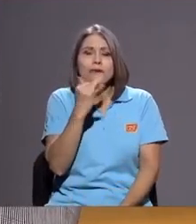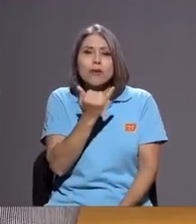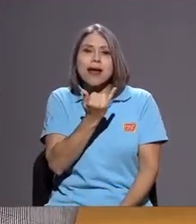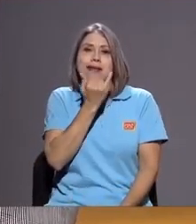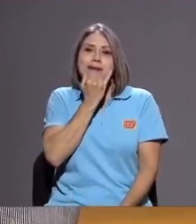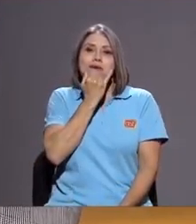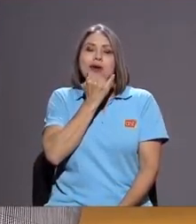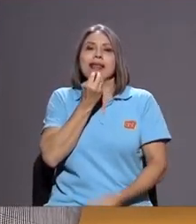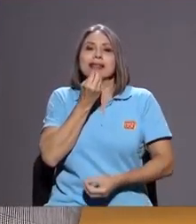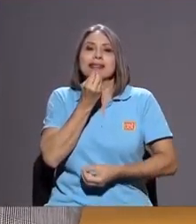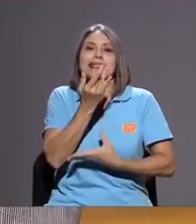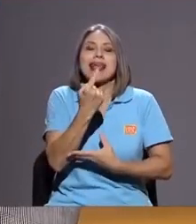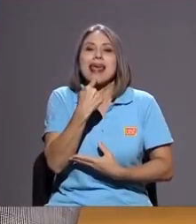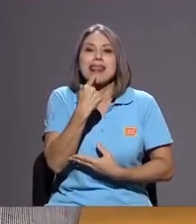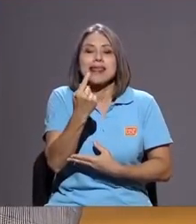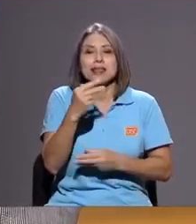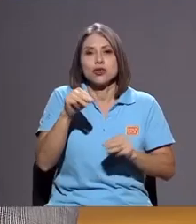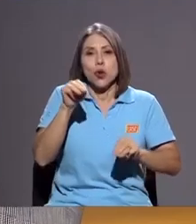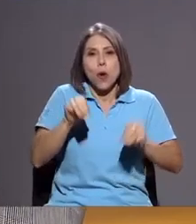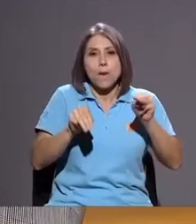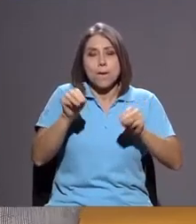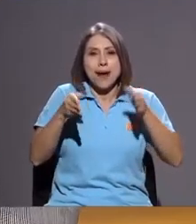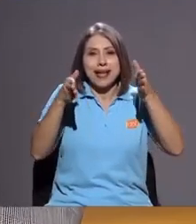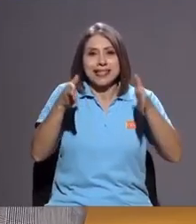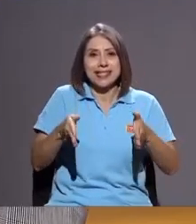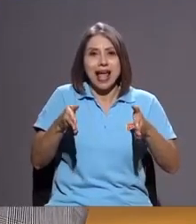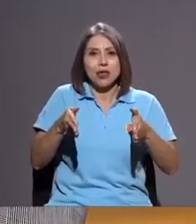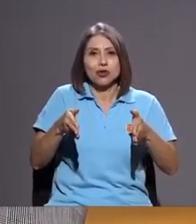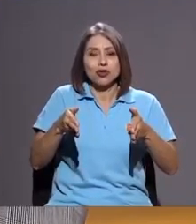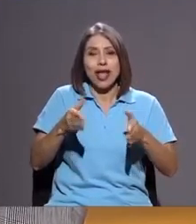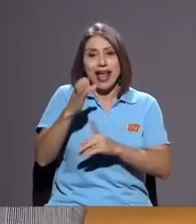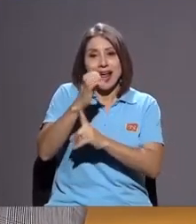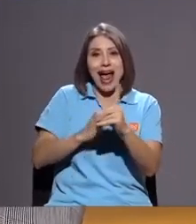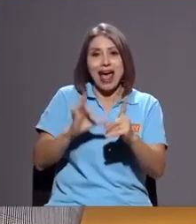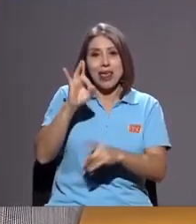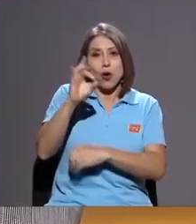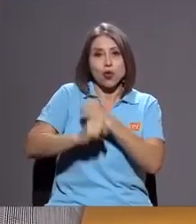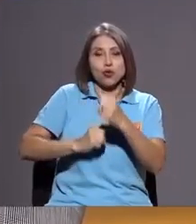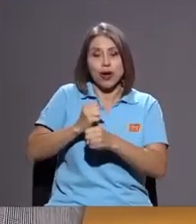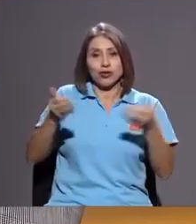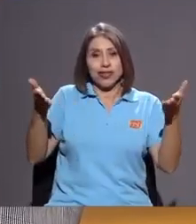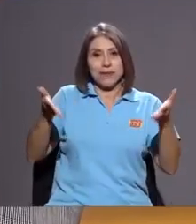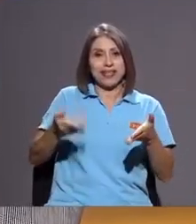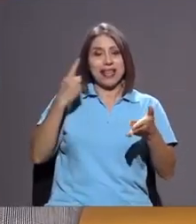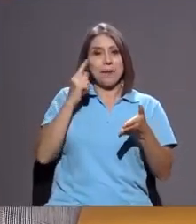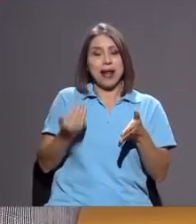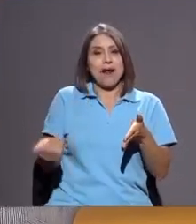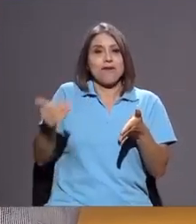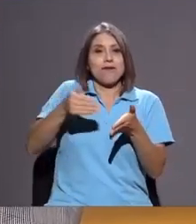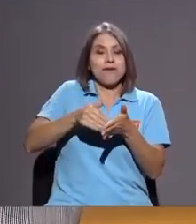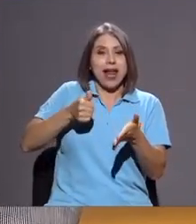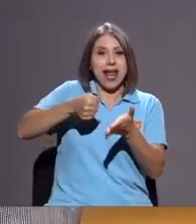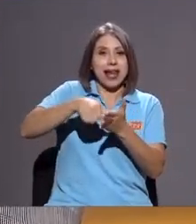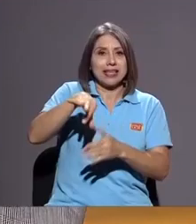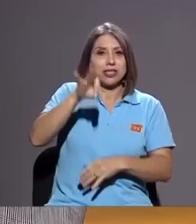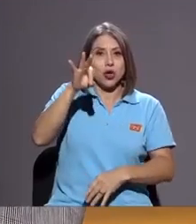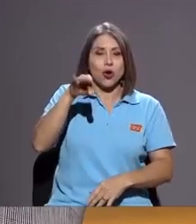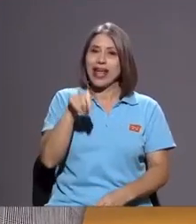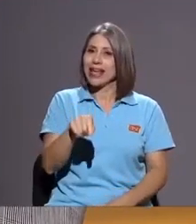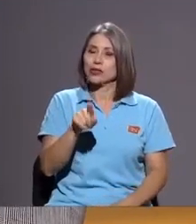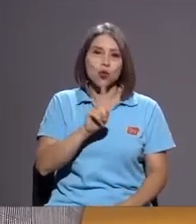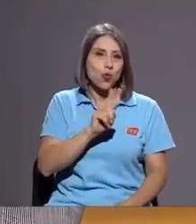dicho que los magistrados se presentan cada 8 años a una reelección. Eso no es cierto. En realidad los magistrados